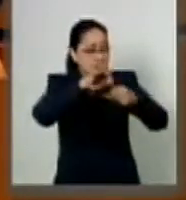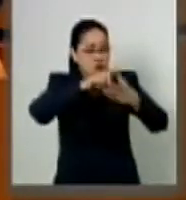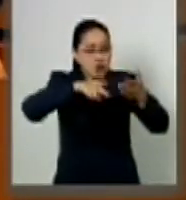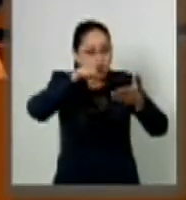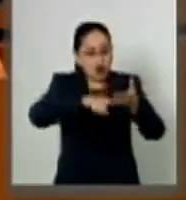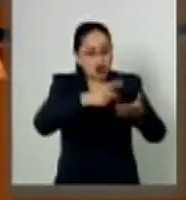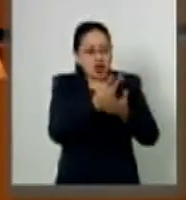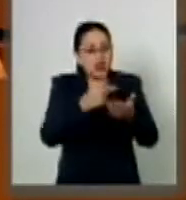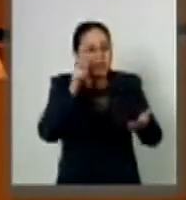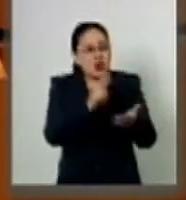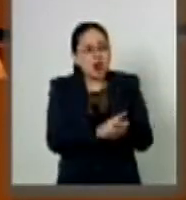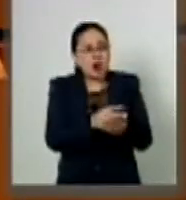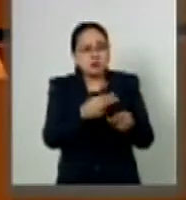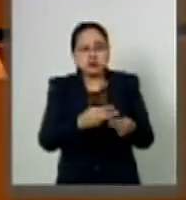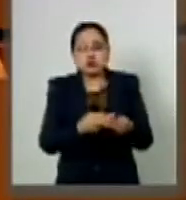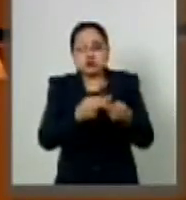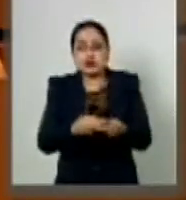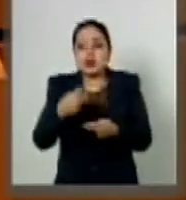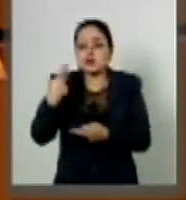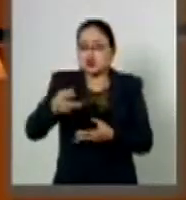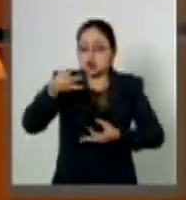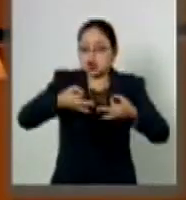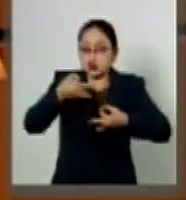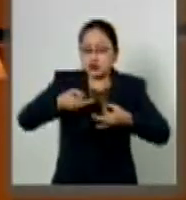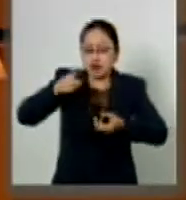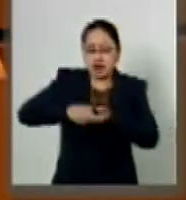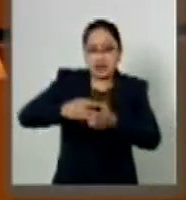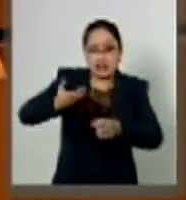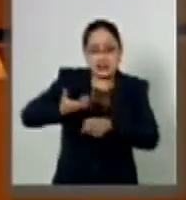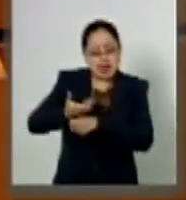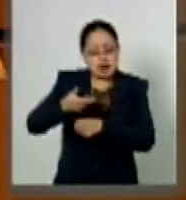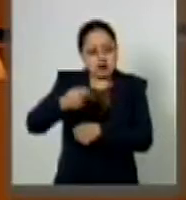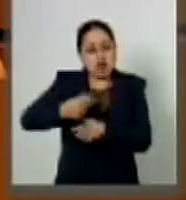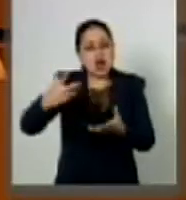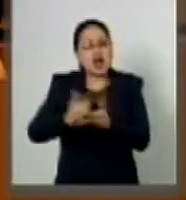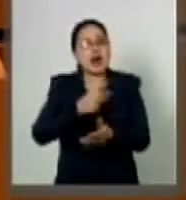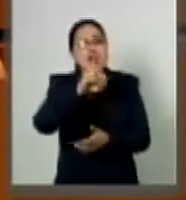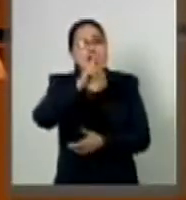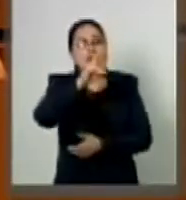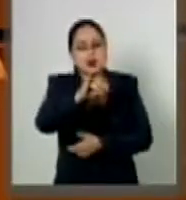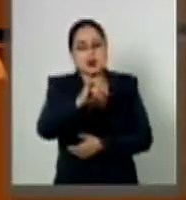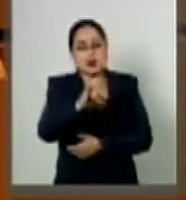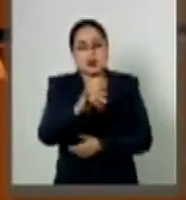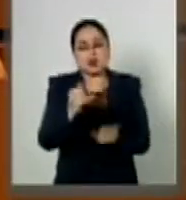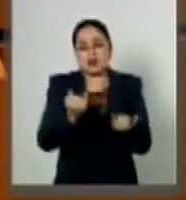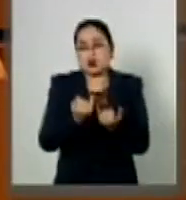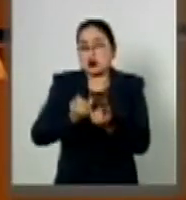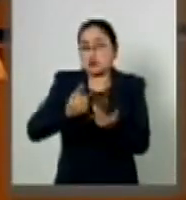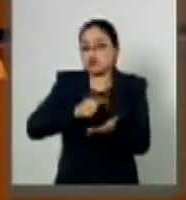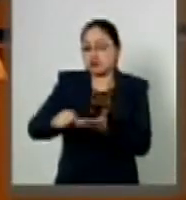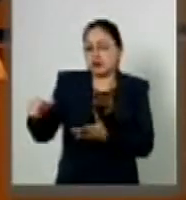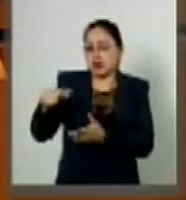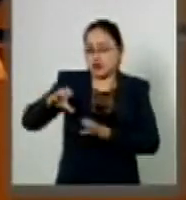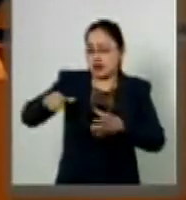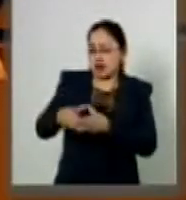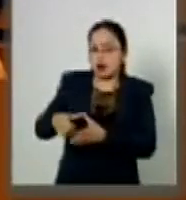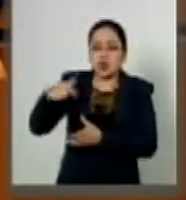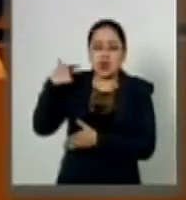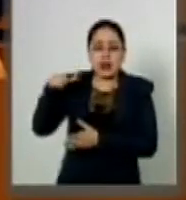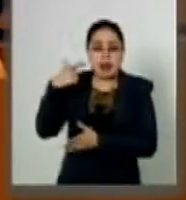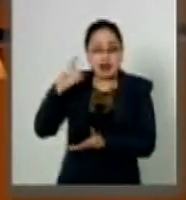casilla. Y aún así el tribunal local le dio el triunfo al PRI. Obvio, lo revirtió la sala de